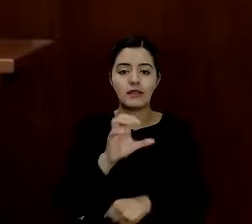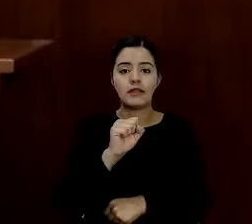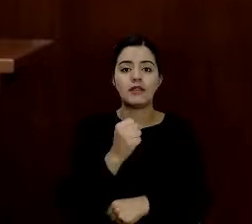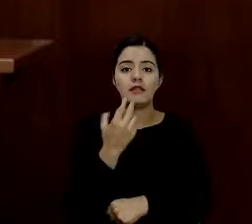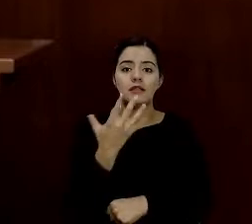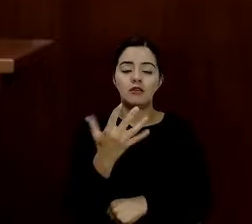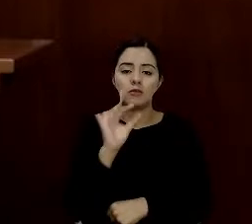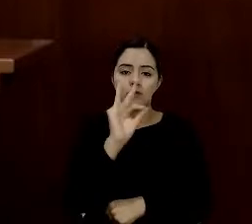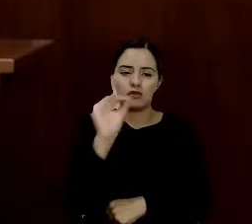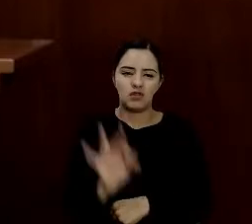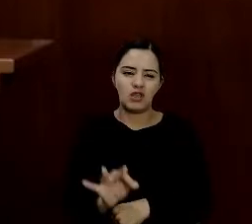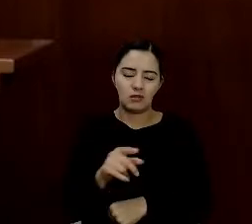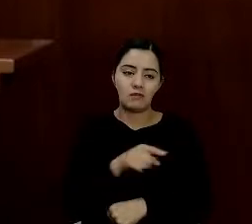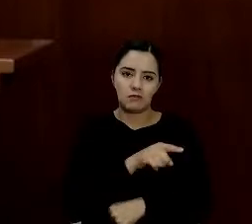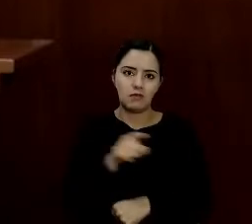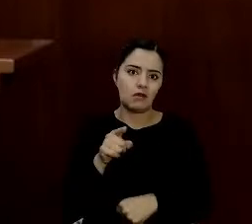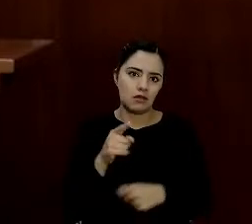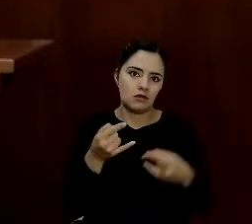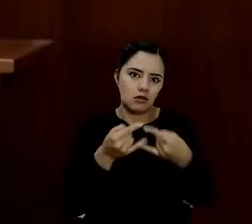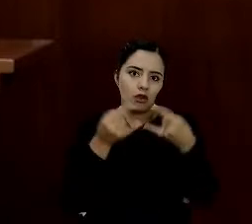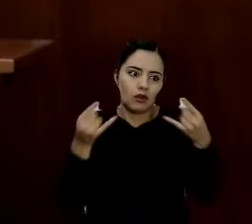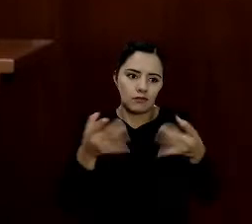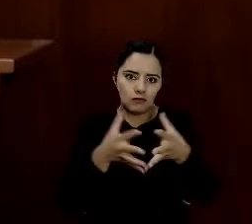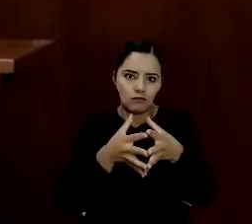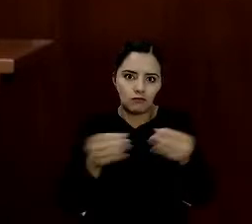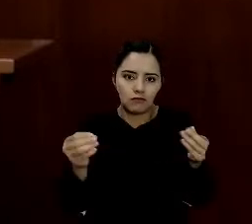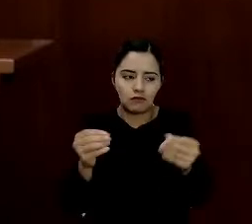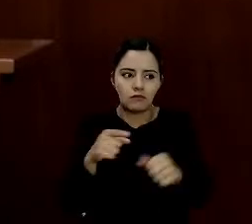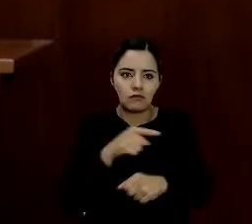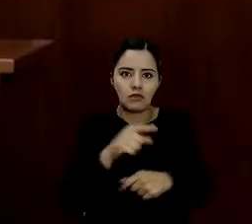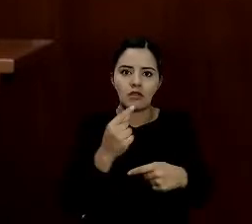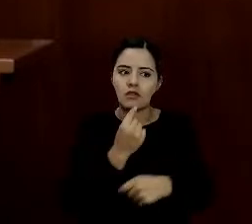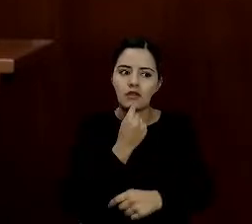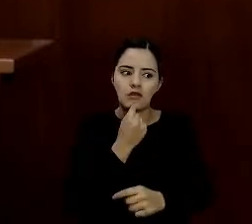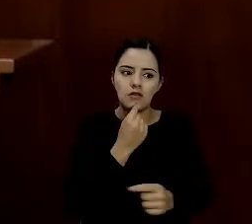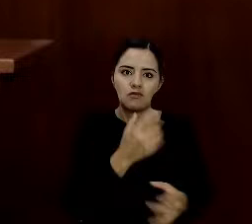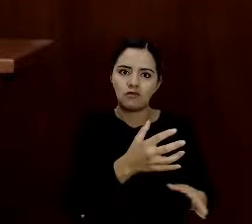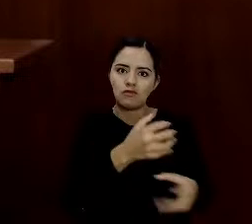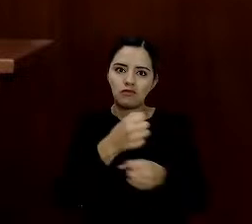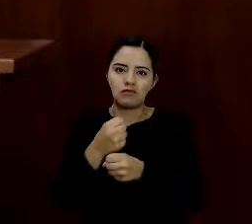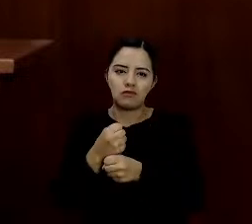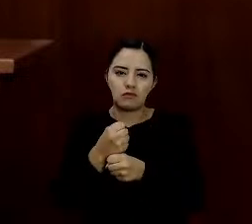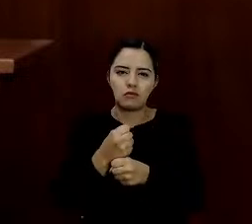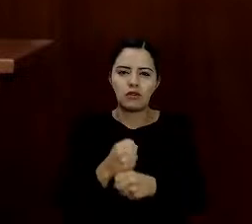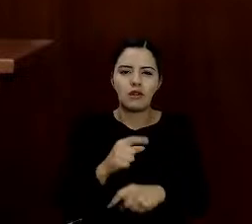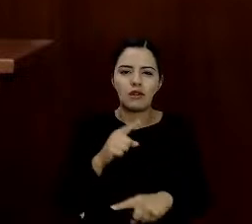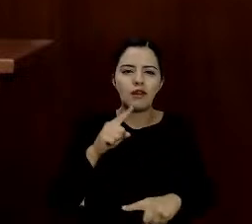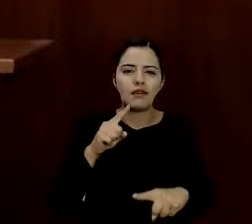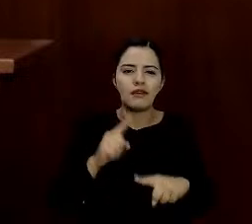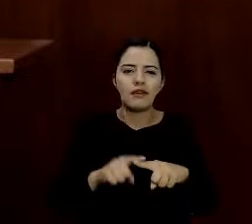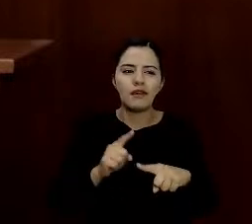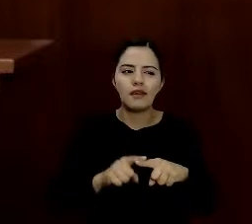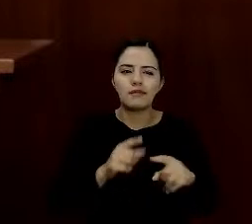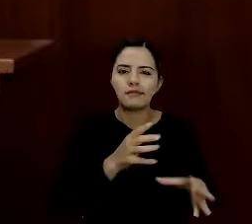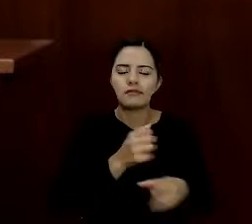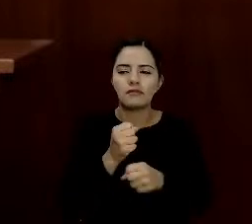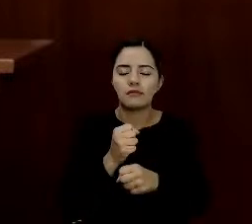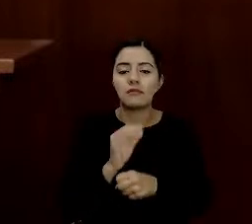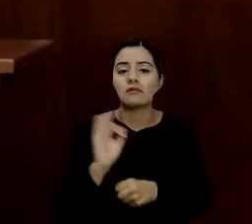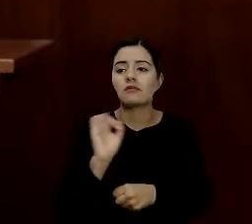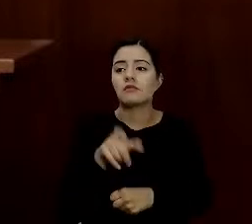de desaparición en el país corresponden a una sustracción que por parte de algunos de los padres